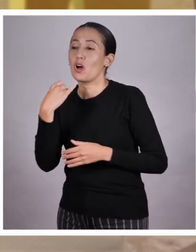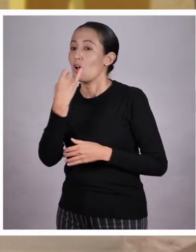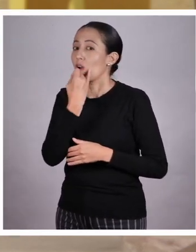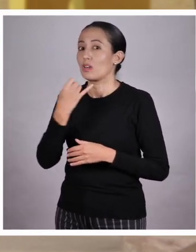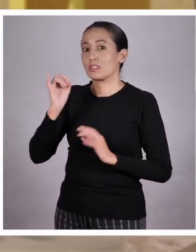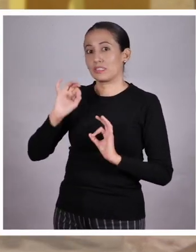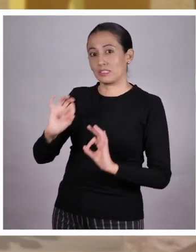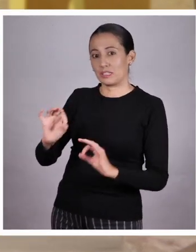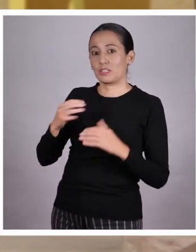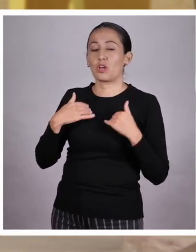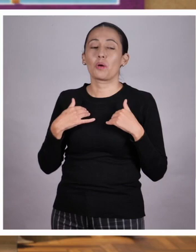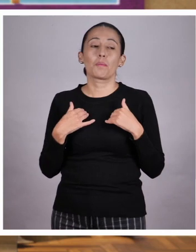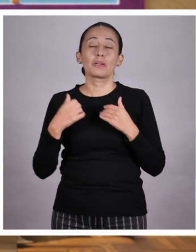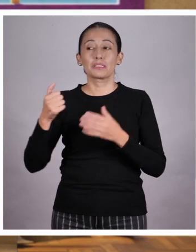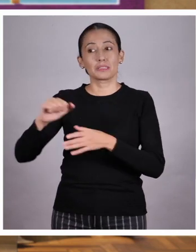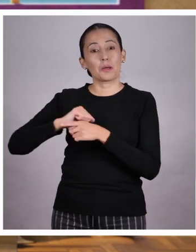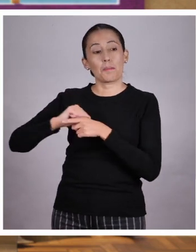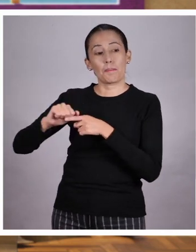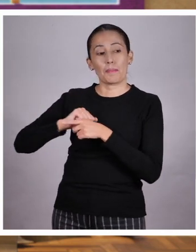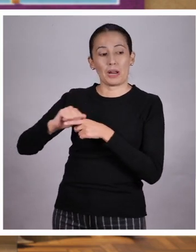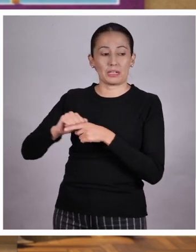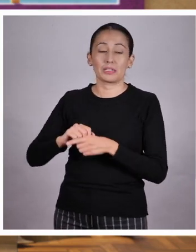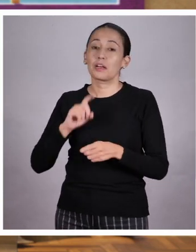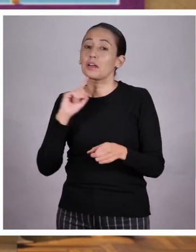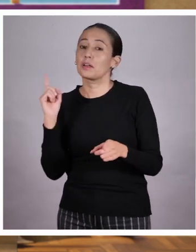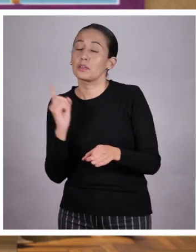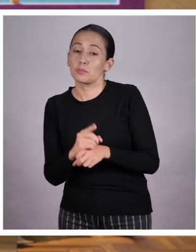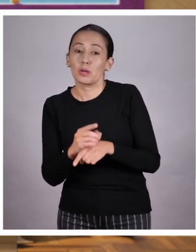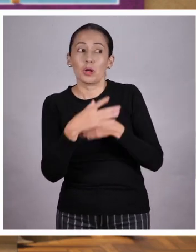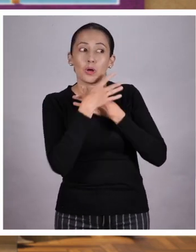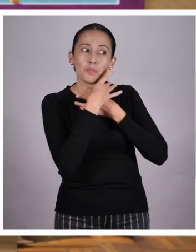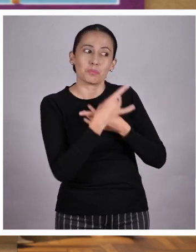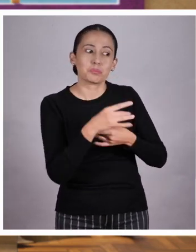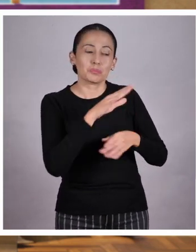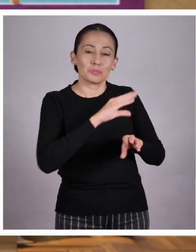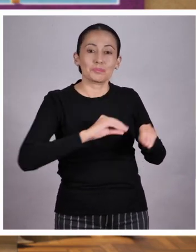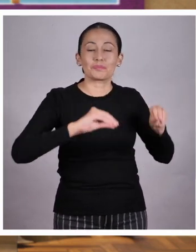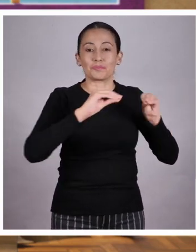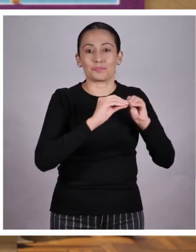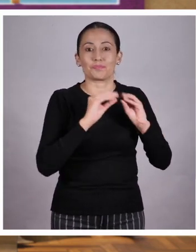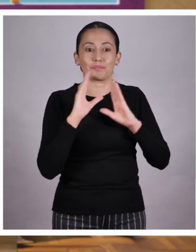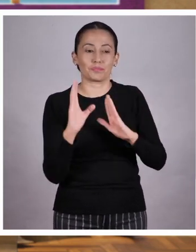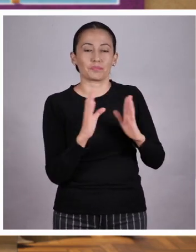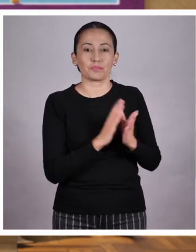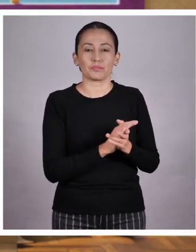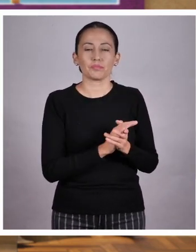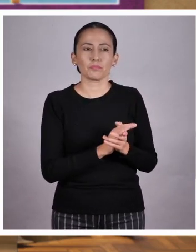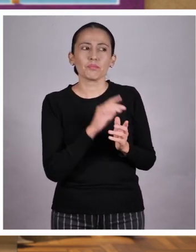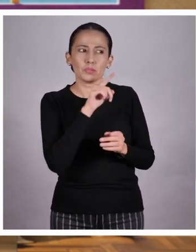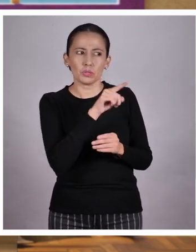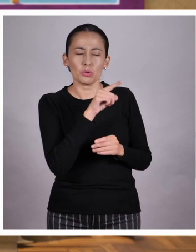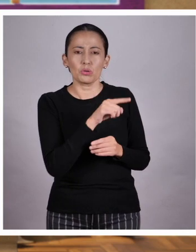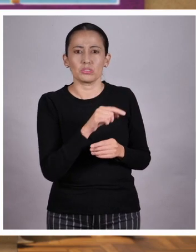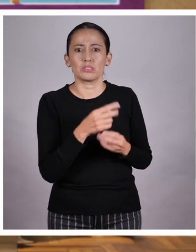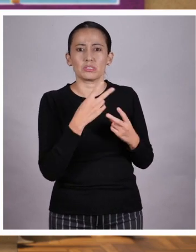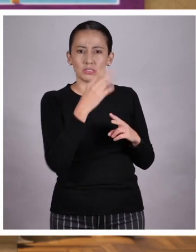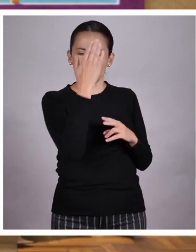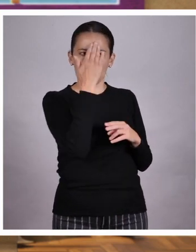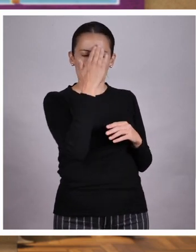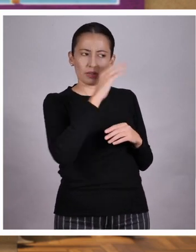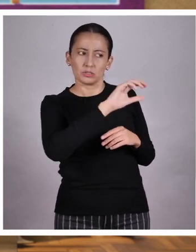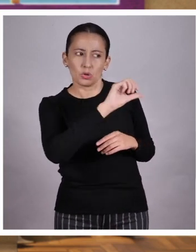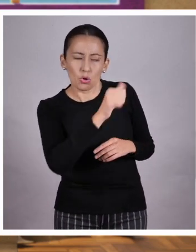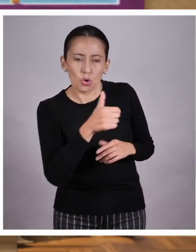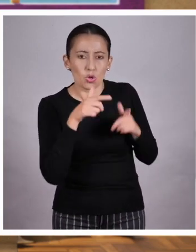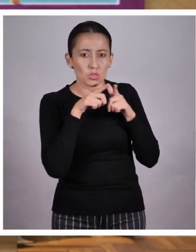estoy aquí pudiendo practicar. Claro, me encanta cómo lo haces, me encanta cómo lo haces. Oye, ¿y tú sabías que aquí también existen